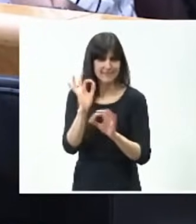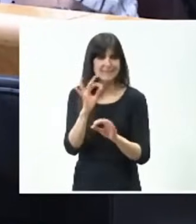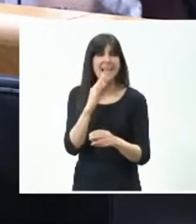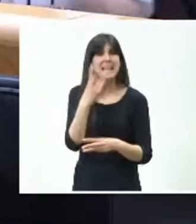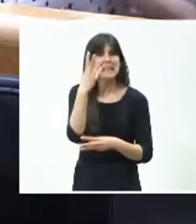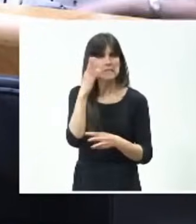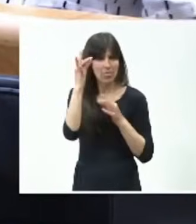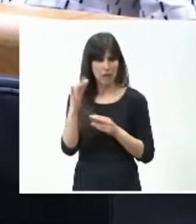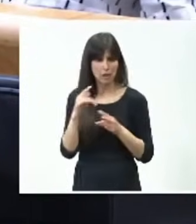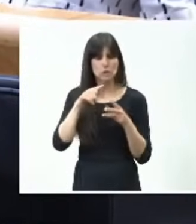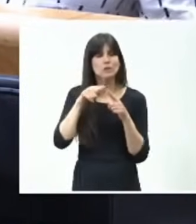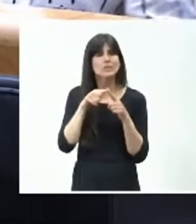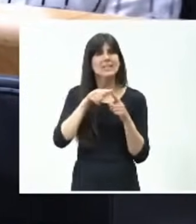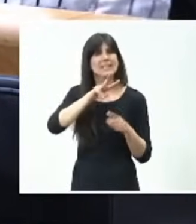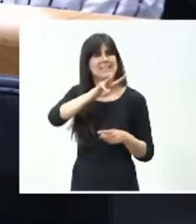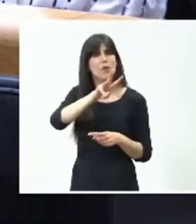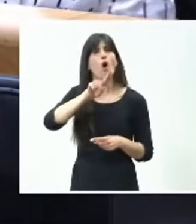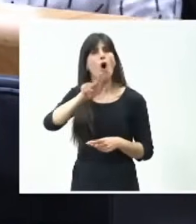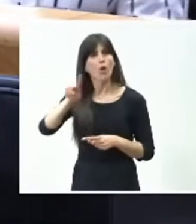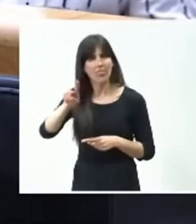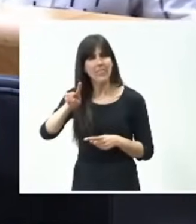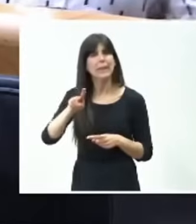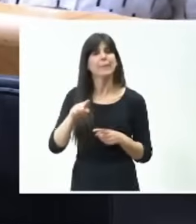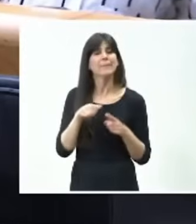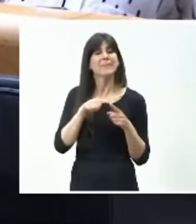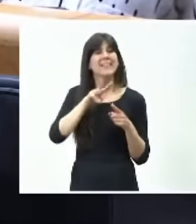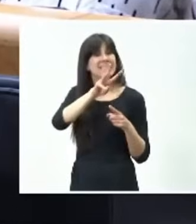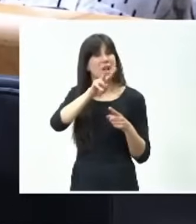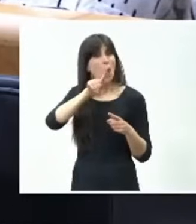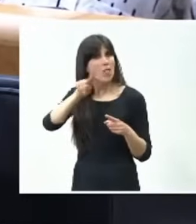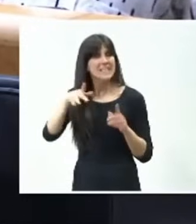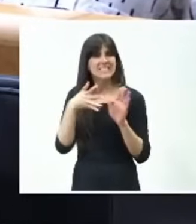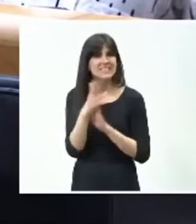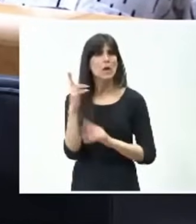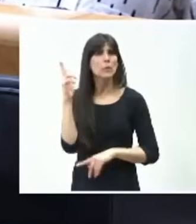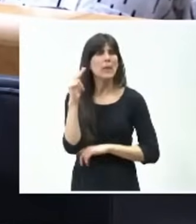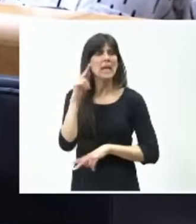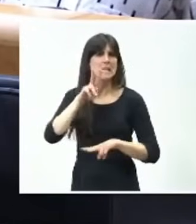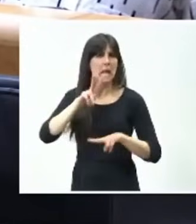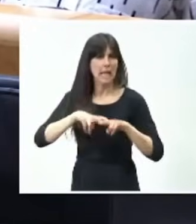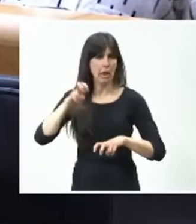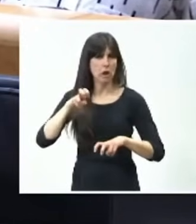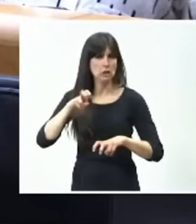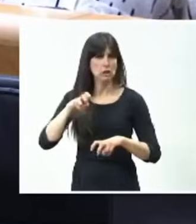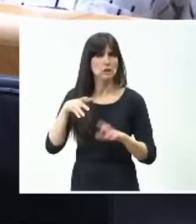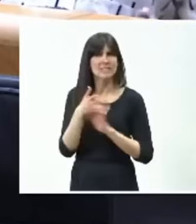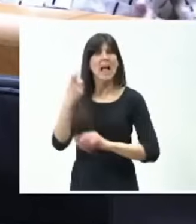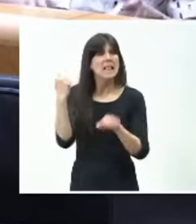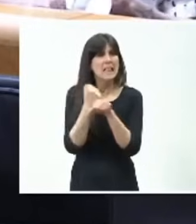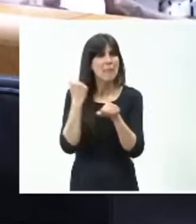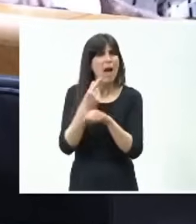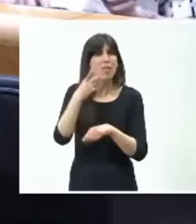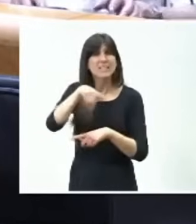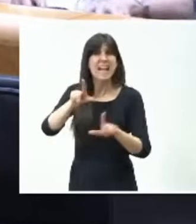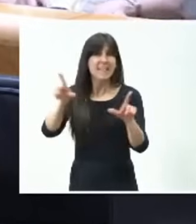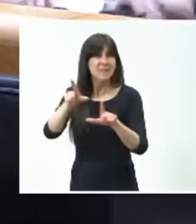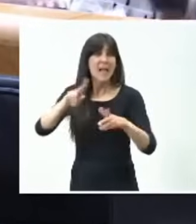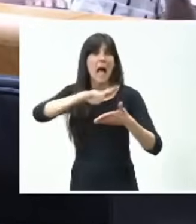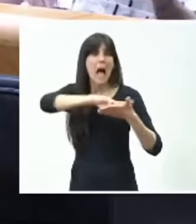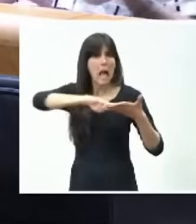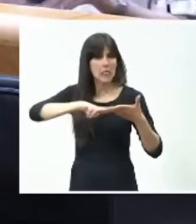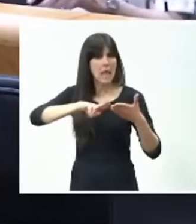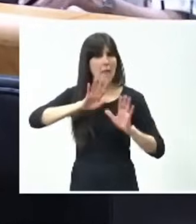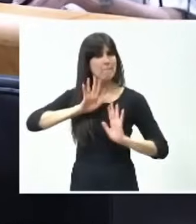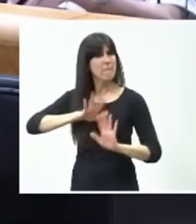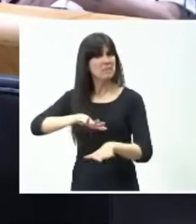tres datos. 311. 311 son los viernes negros que llevan manifestando los trabajadores de la televisión gallega